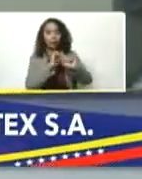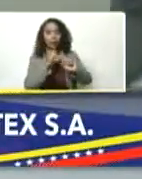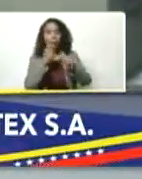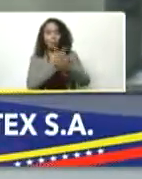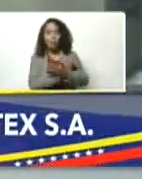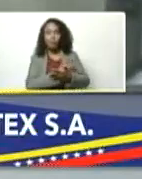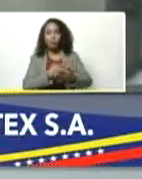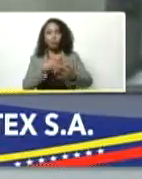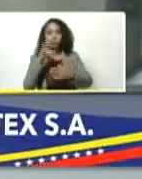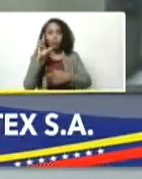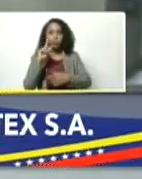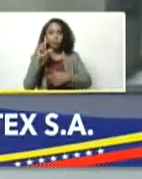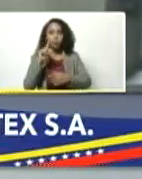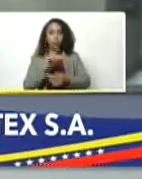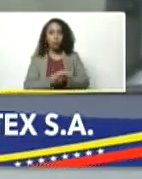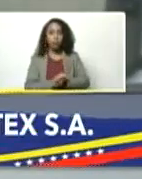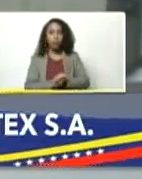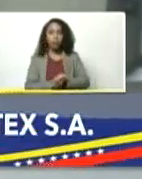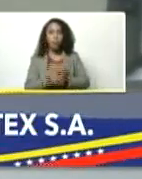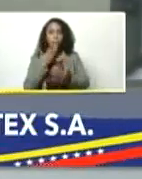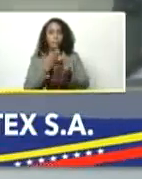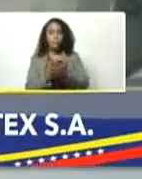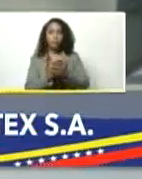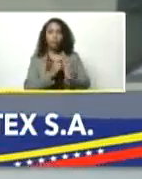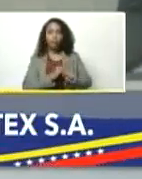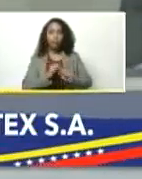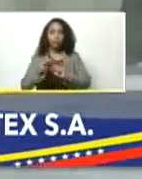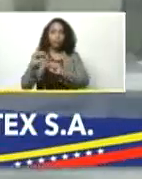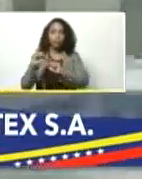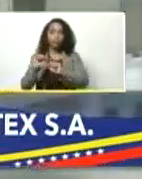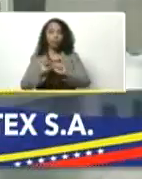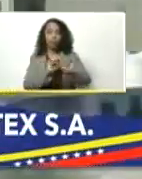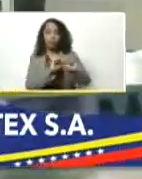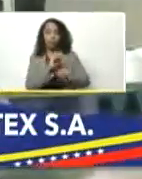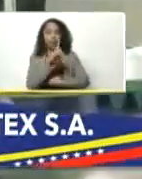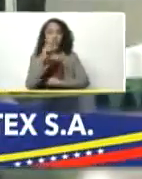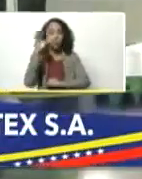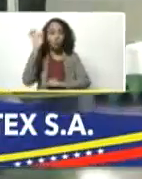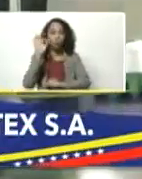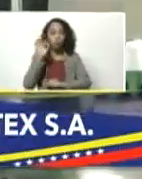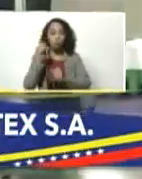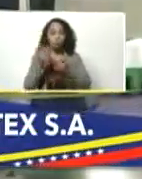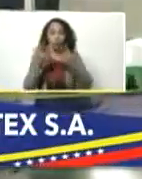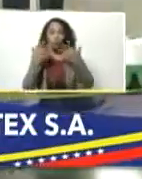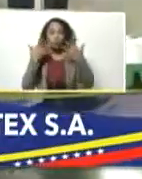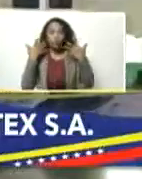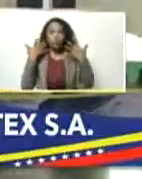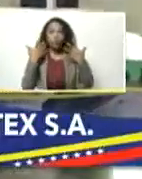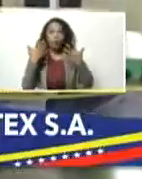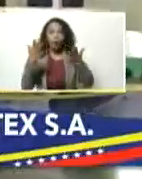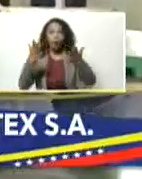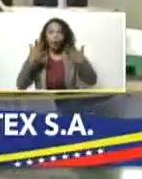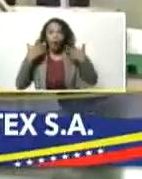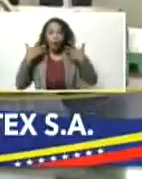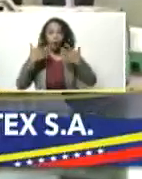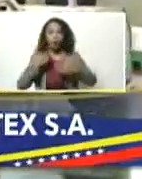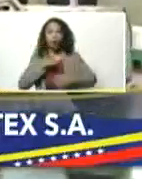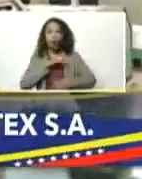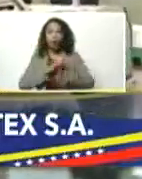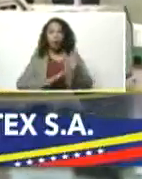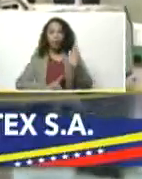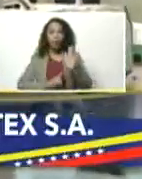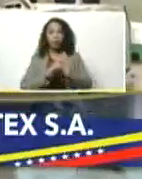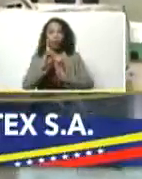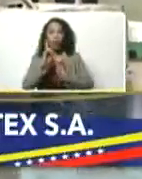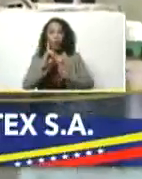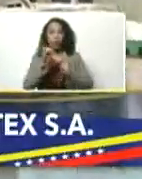plata que permiten 100% la pureza del aire. Hemos desarrollado tecnología de